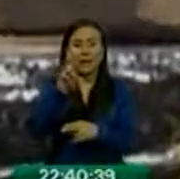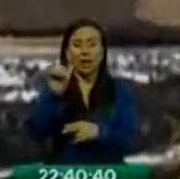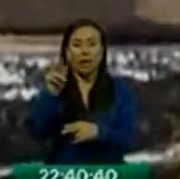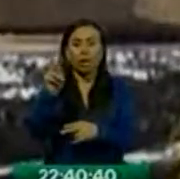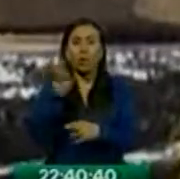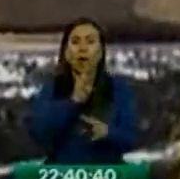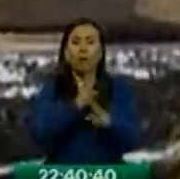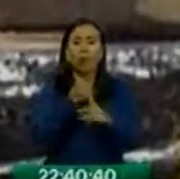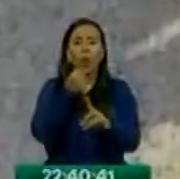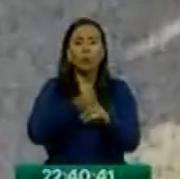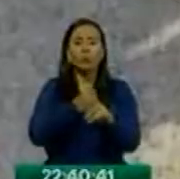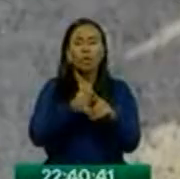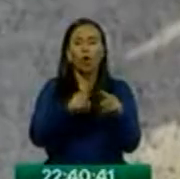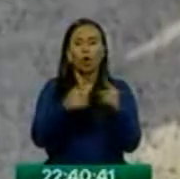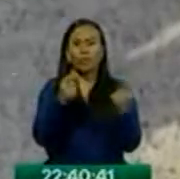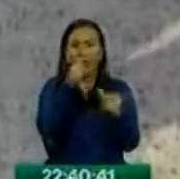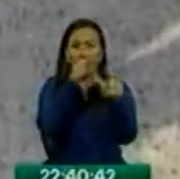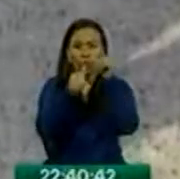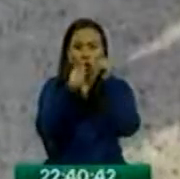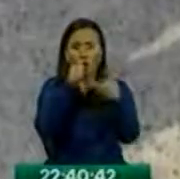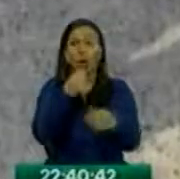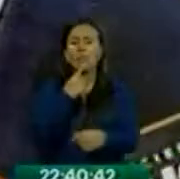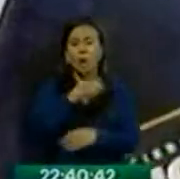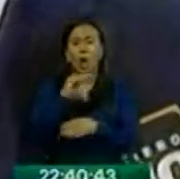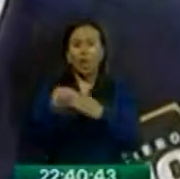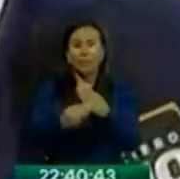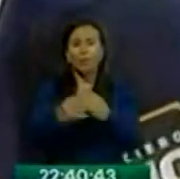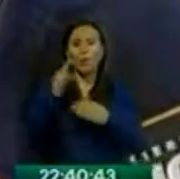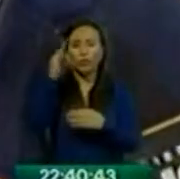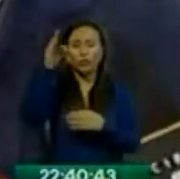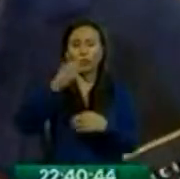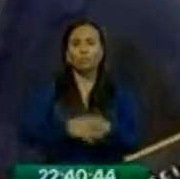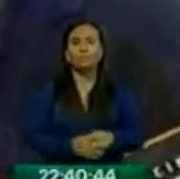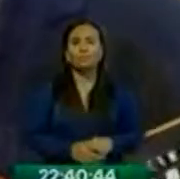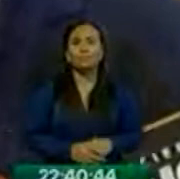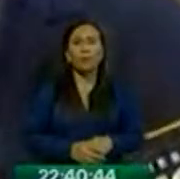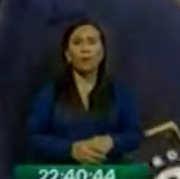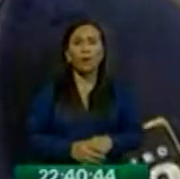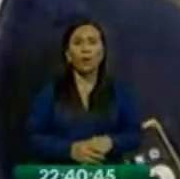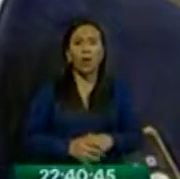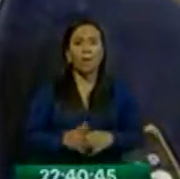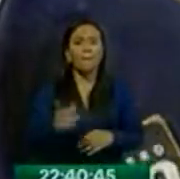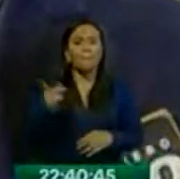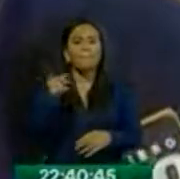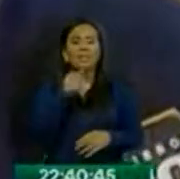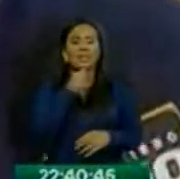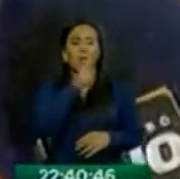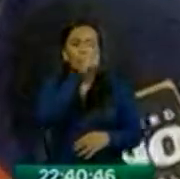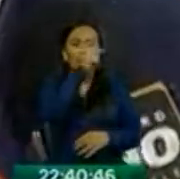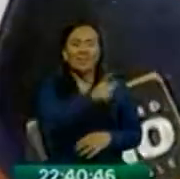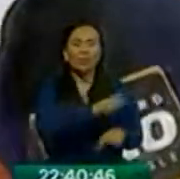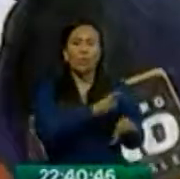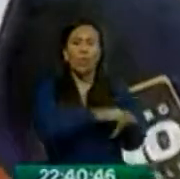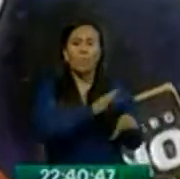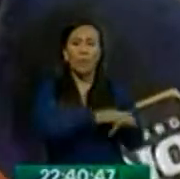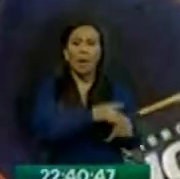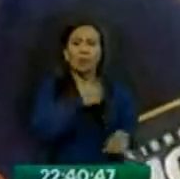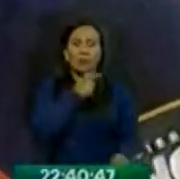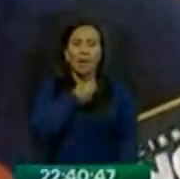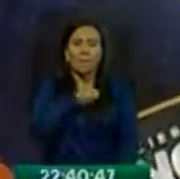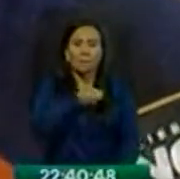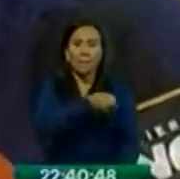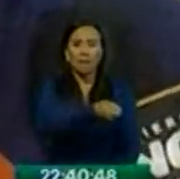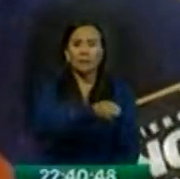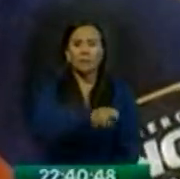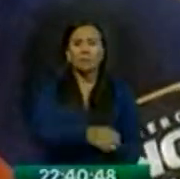contra el narcotráfico y adelantó más información. A la mujer de Arias Yela, principal responsable del asesinato